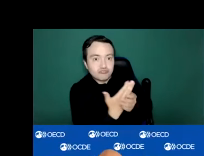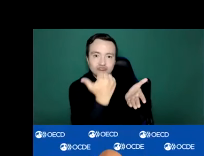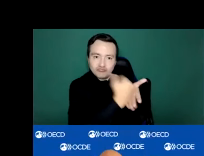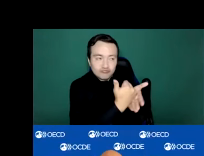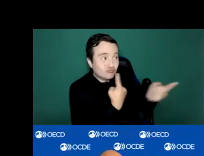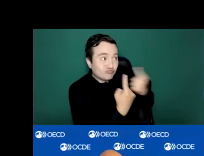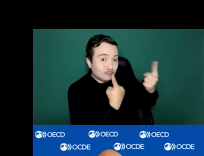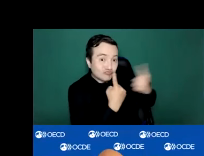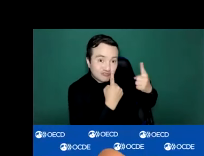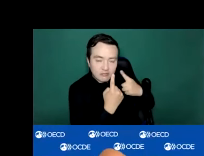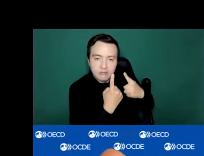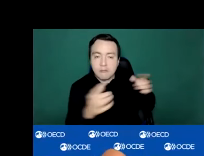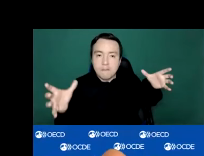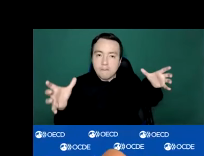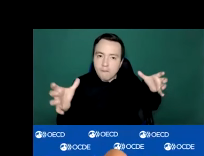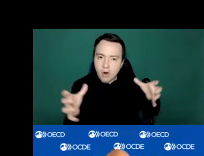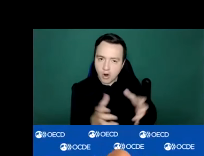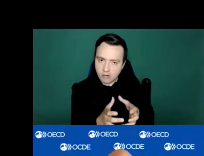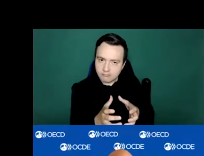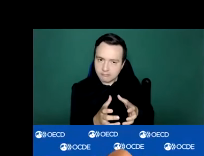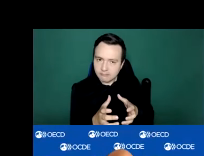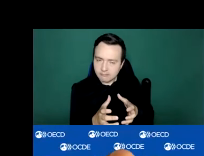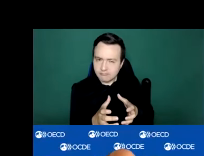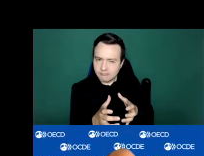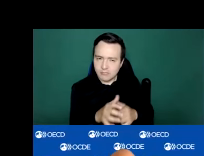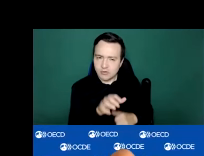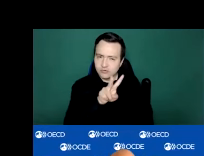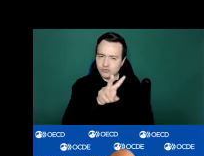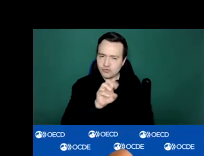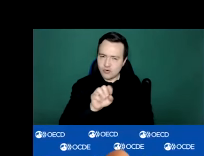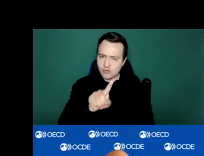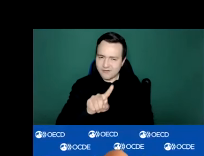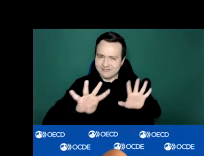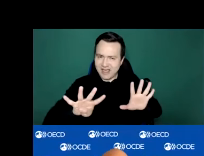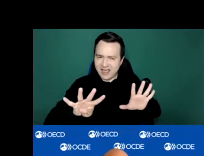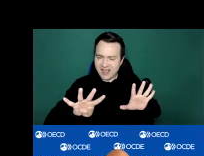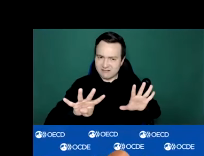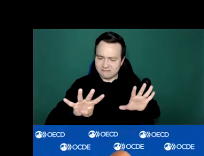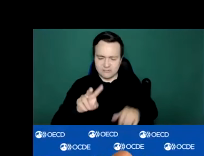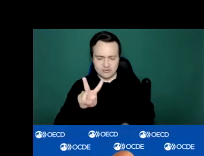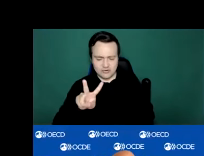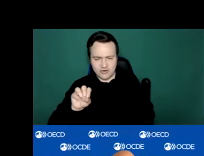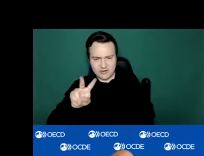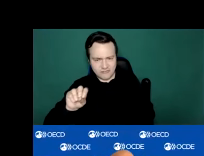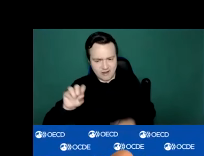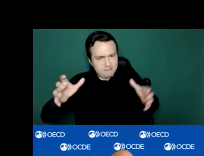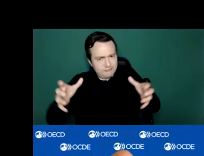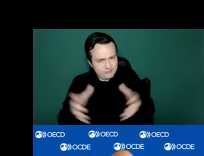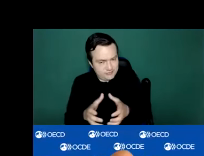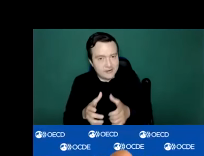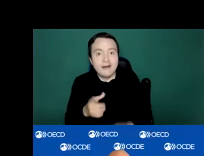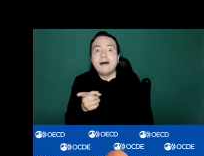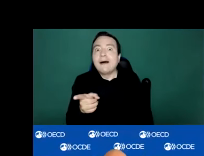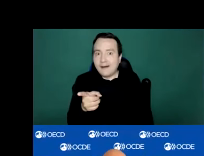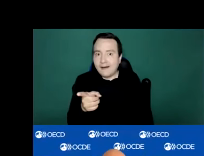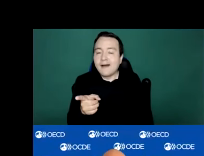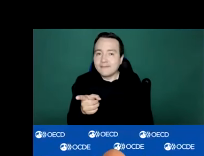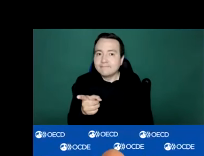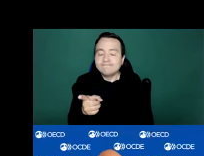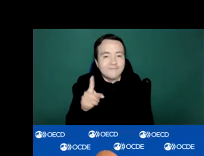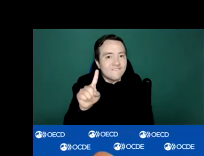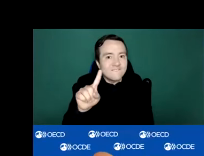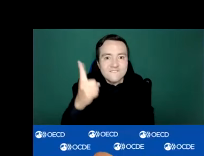un retraso tan importante que necesariamente va a tener que atenderse en el futuro a través de la atención primaria y además de otros niveles de